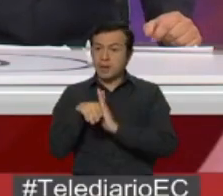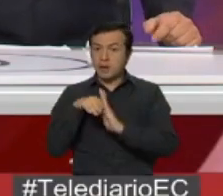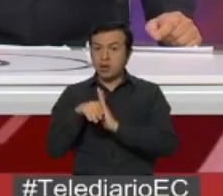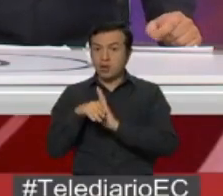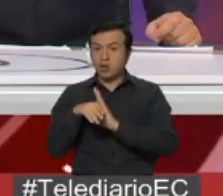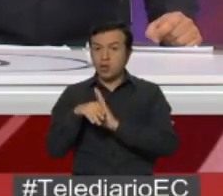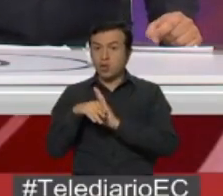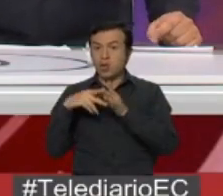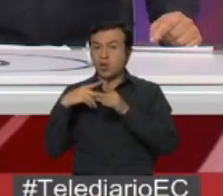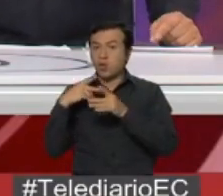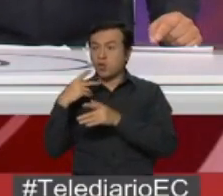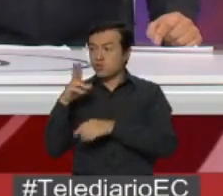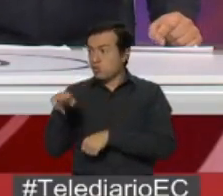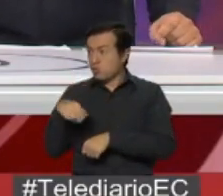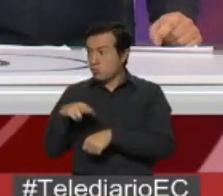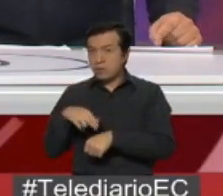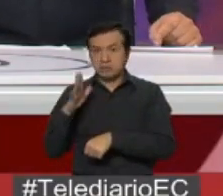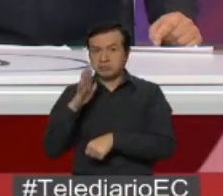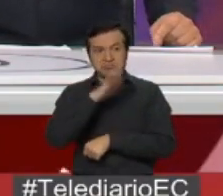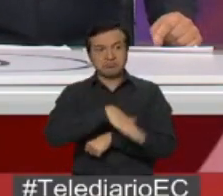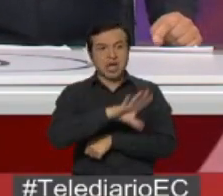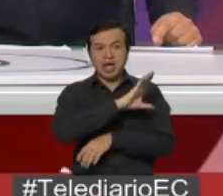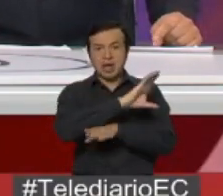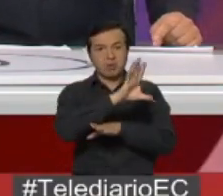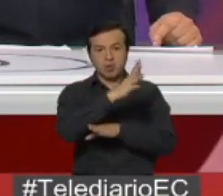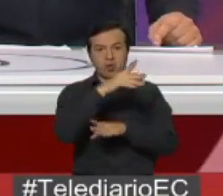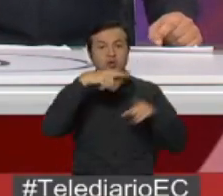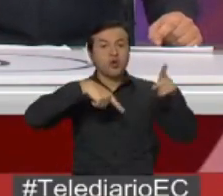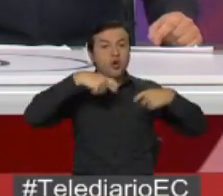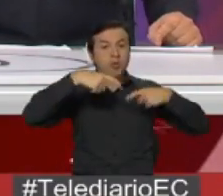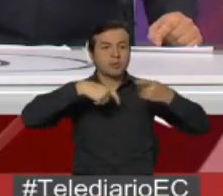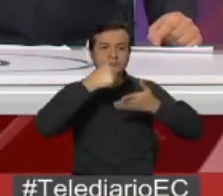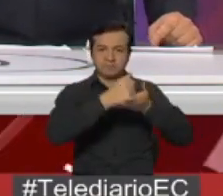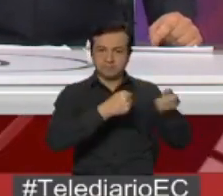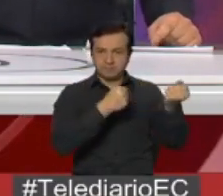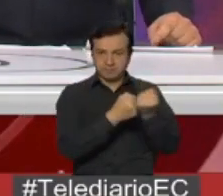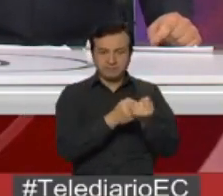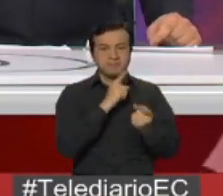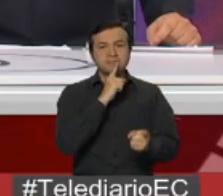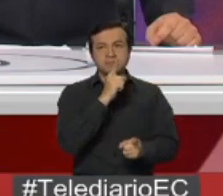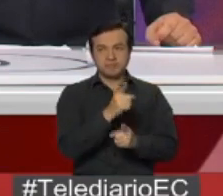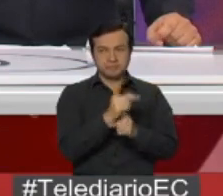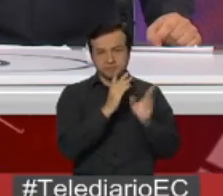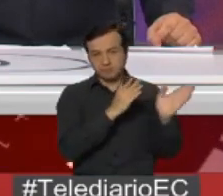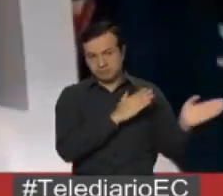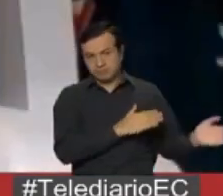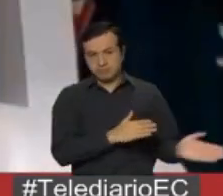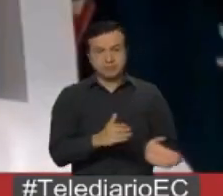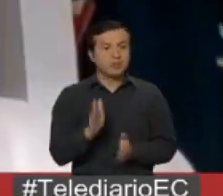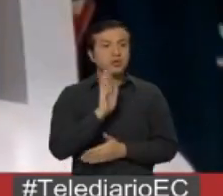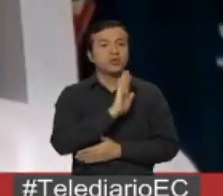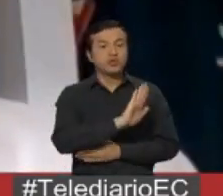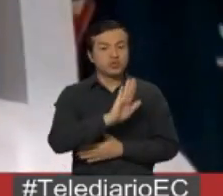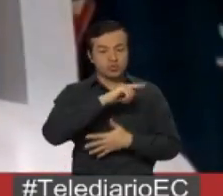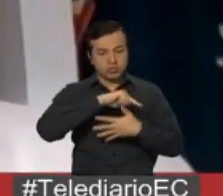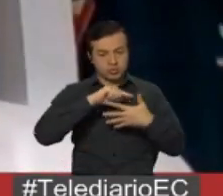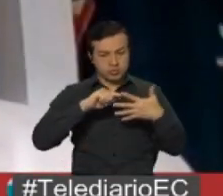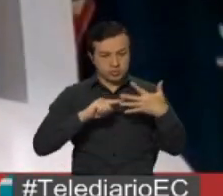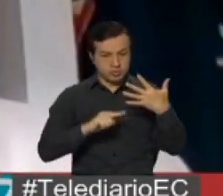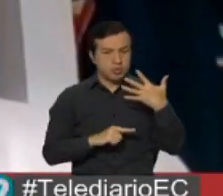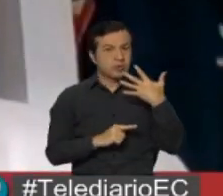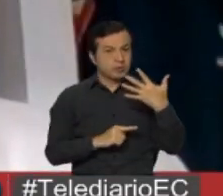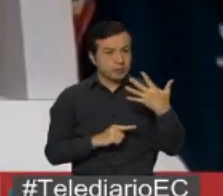común así es y como yo le había mencionado estas organizaciones tienen principios que